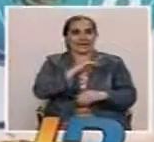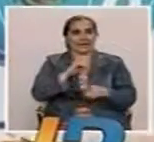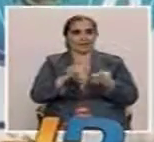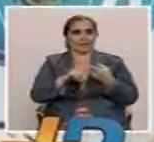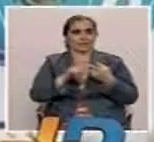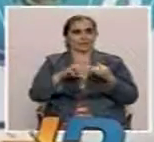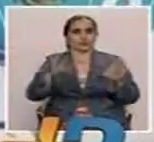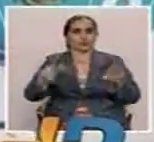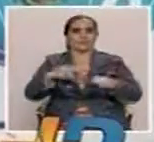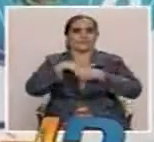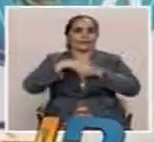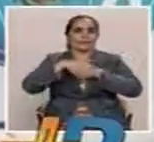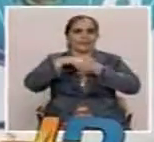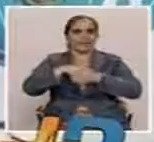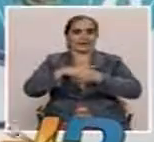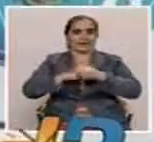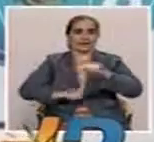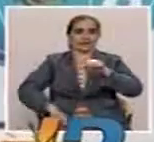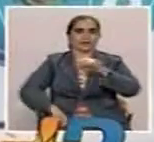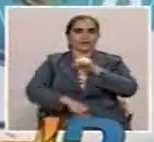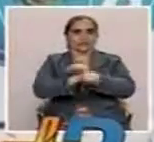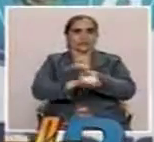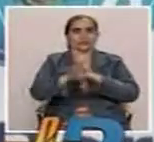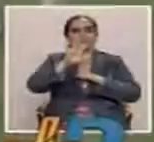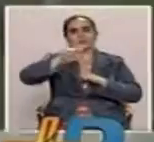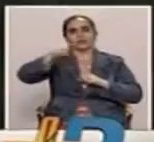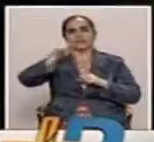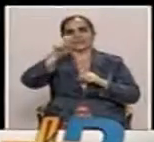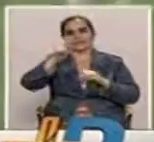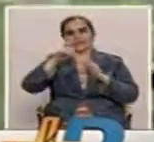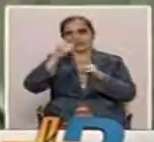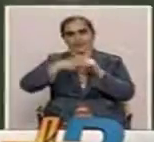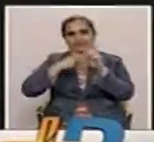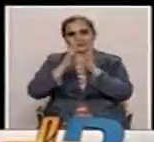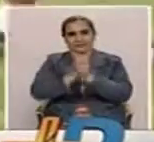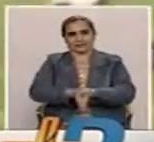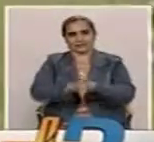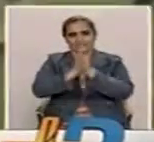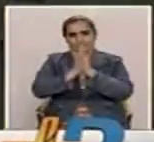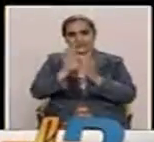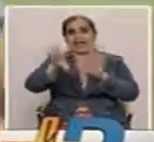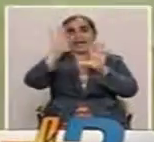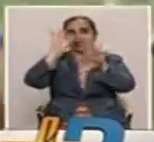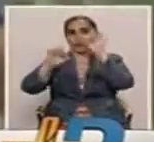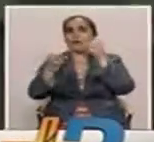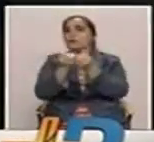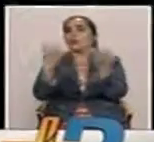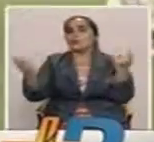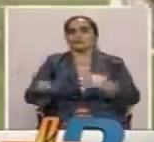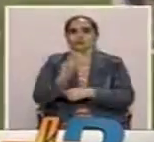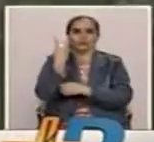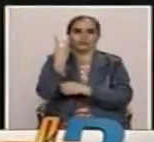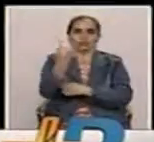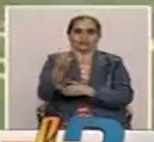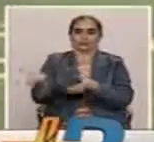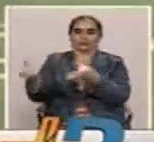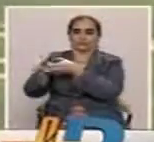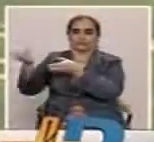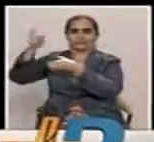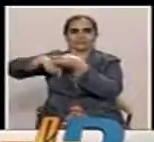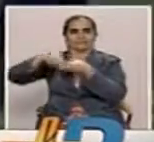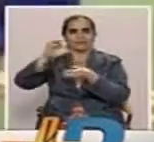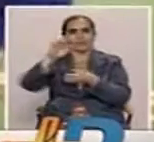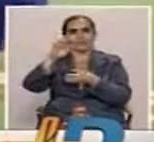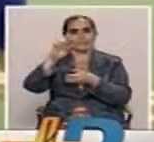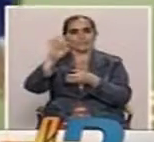canchas panamericanas, el 5 y 6 de diciembre. Dos jugadores serán los escogidos para estar con el primer equipo del Porto, del que ya